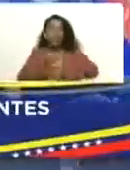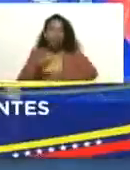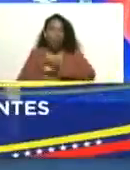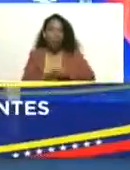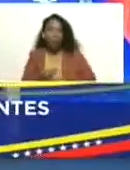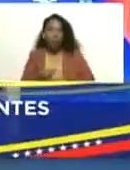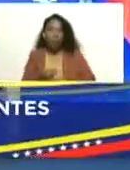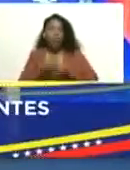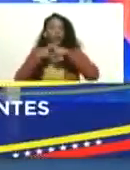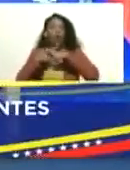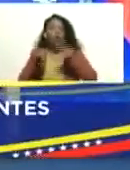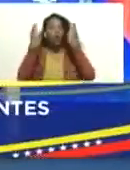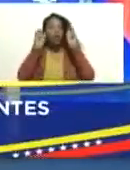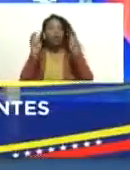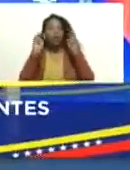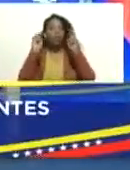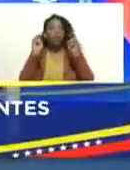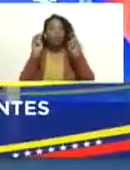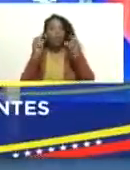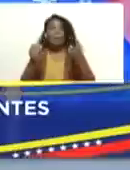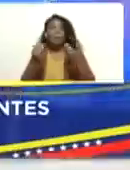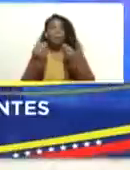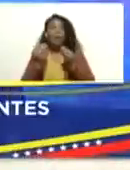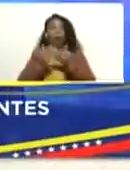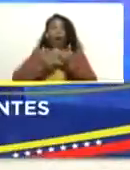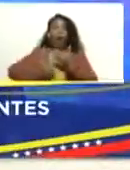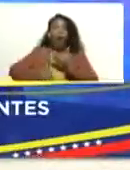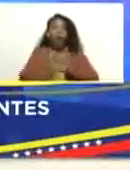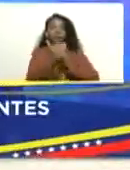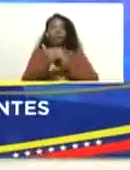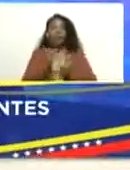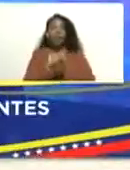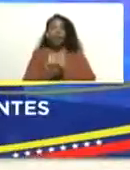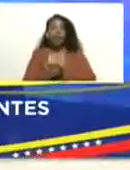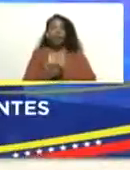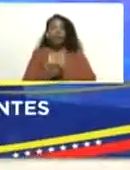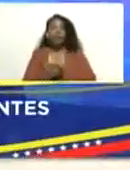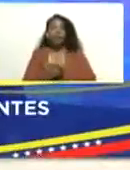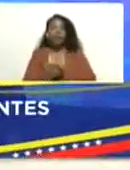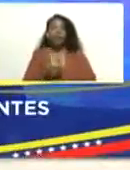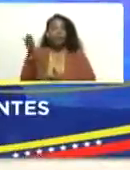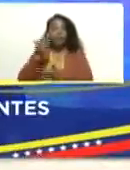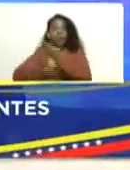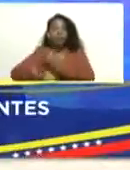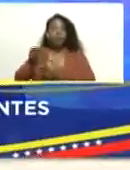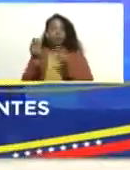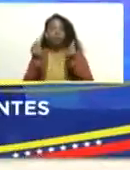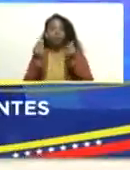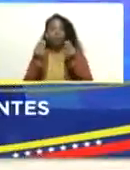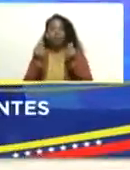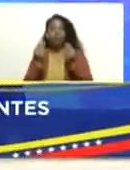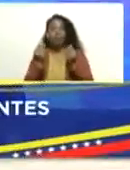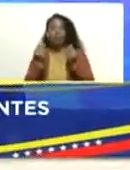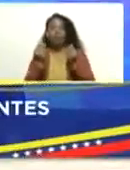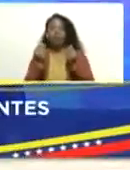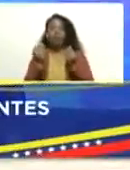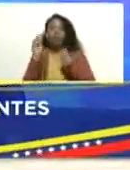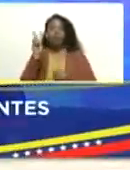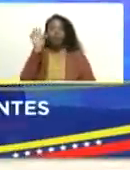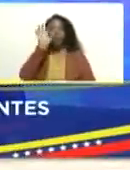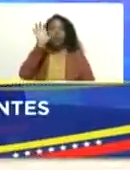otros campos para aumentar y avanzar. El nivel de la cooperación económica